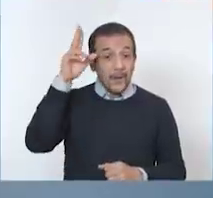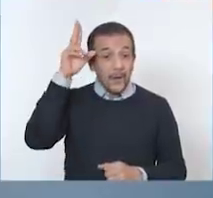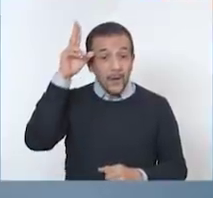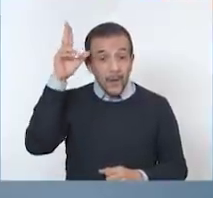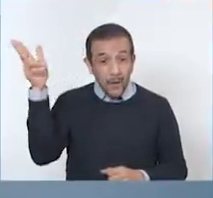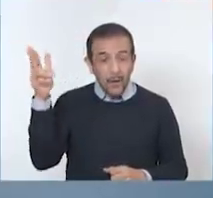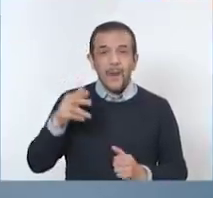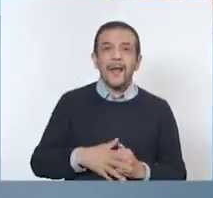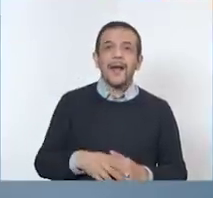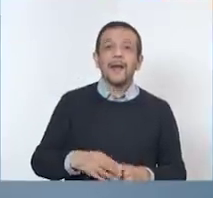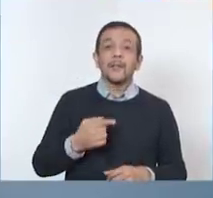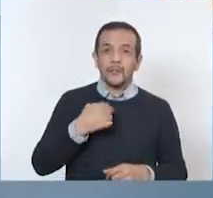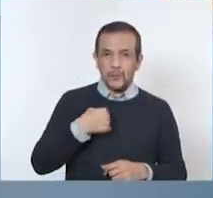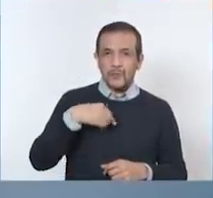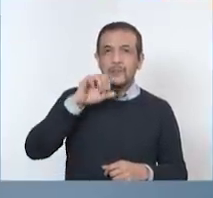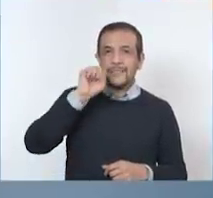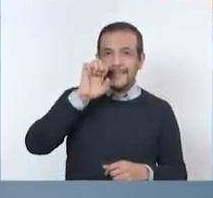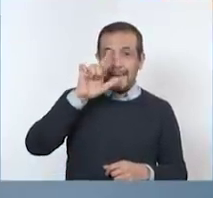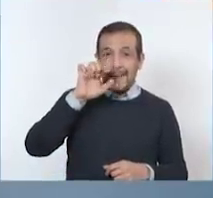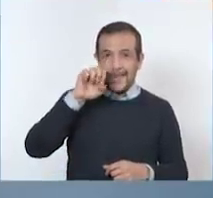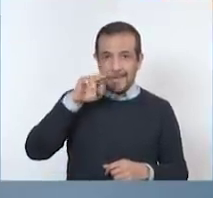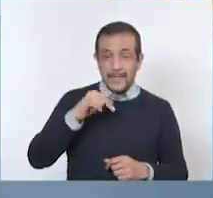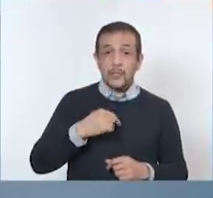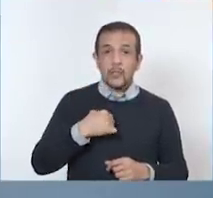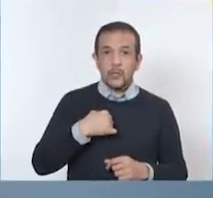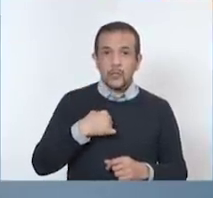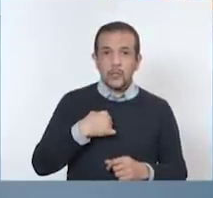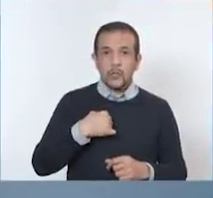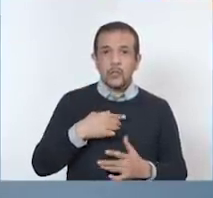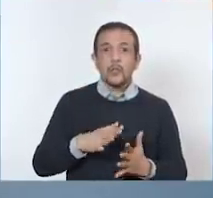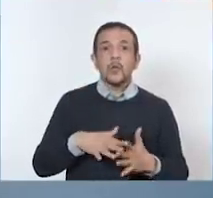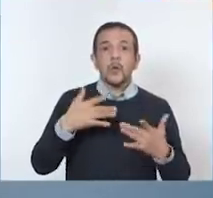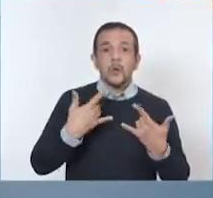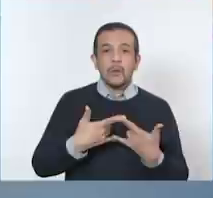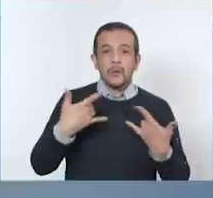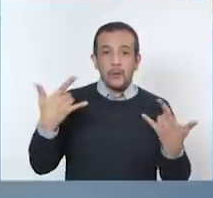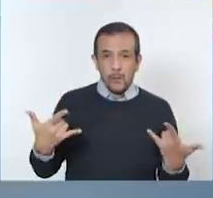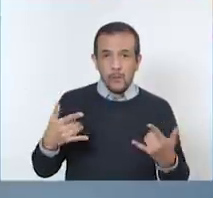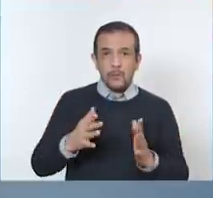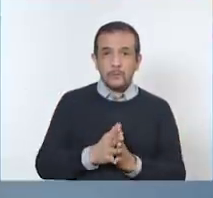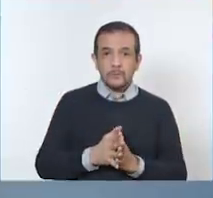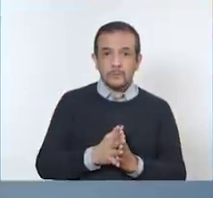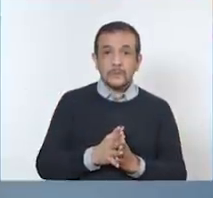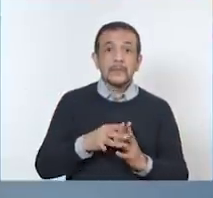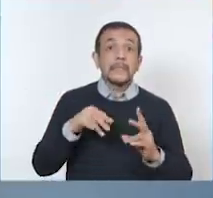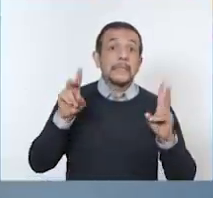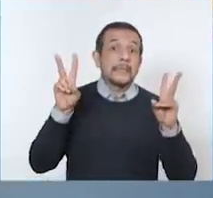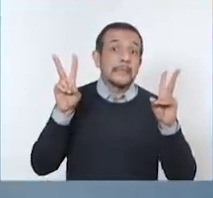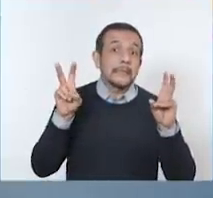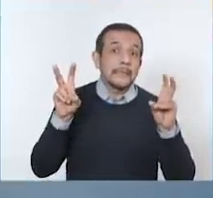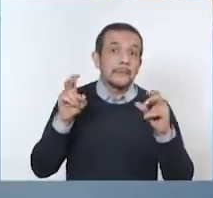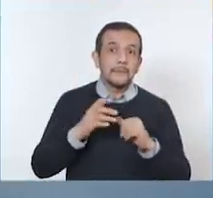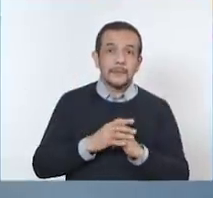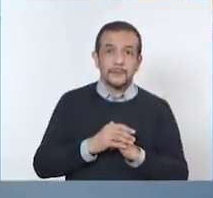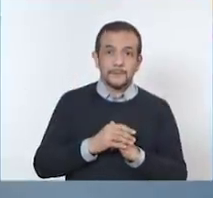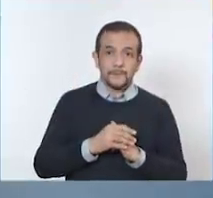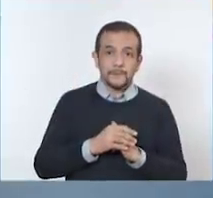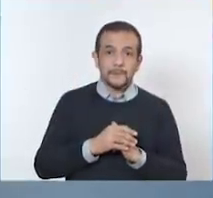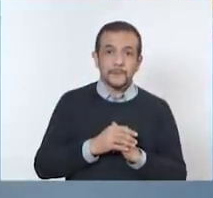Hola, ¿cómo están? Yo soy Selene de la Cruz y hoy les traigo el cuento. Y el cuento que les traigo se llama...